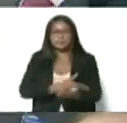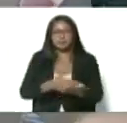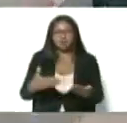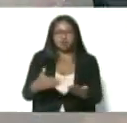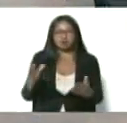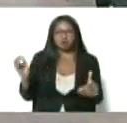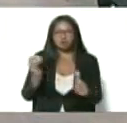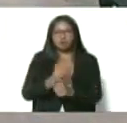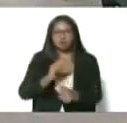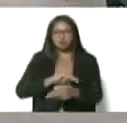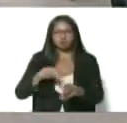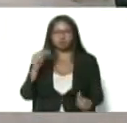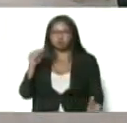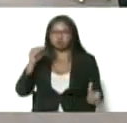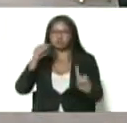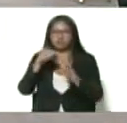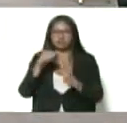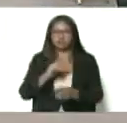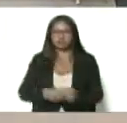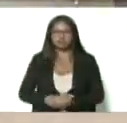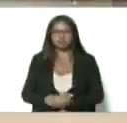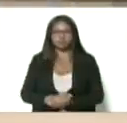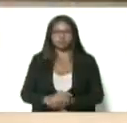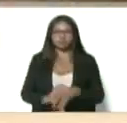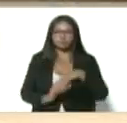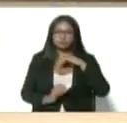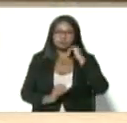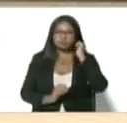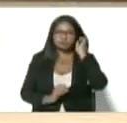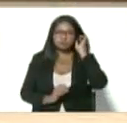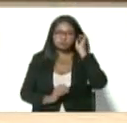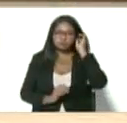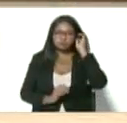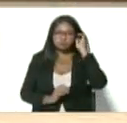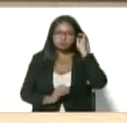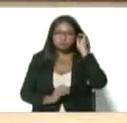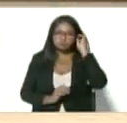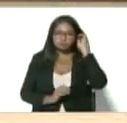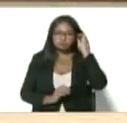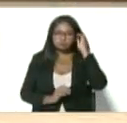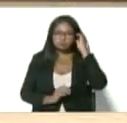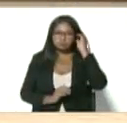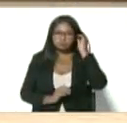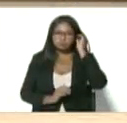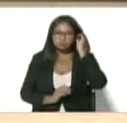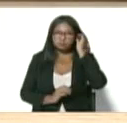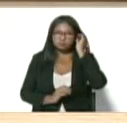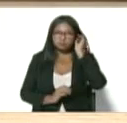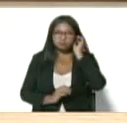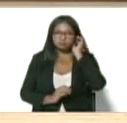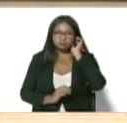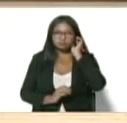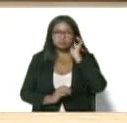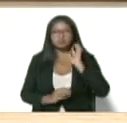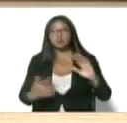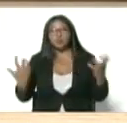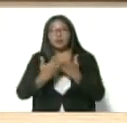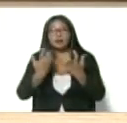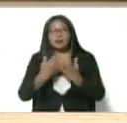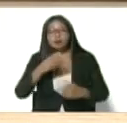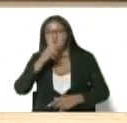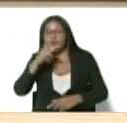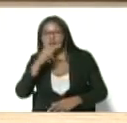de manera directa en una guerra tremenda en carreteras